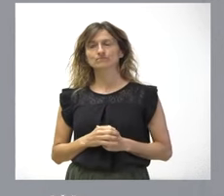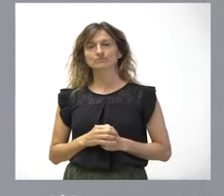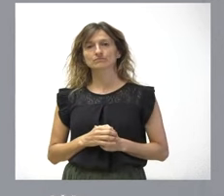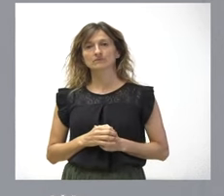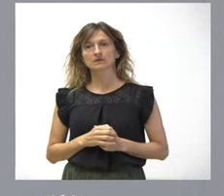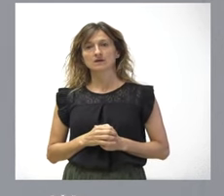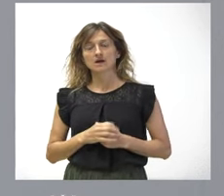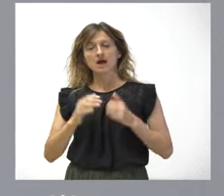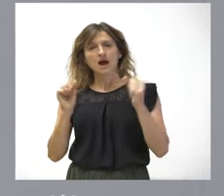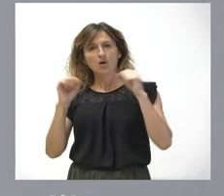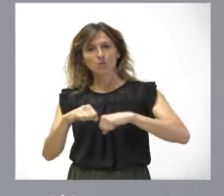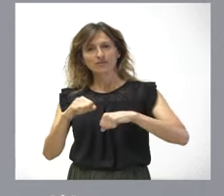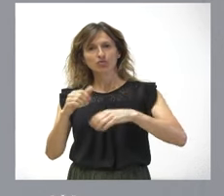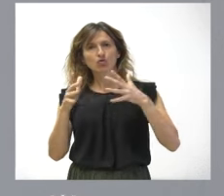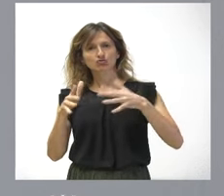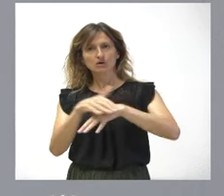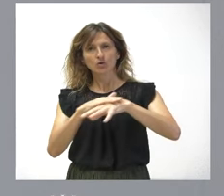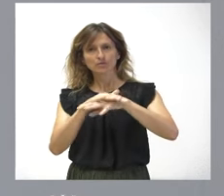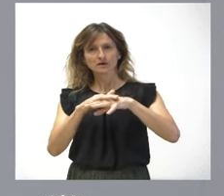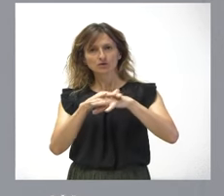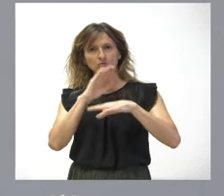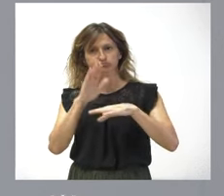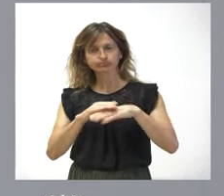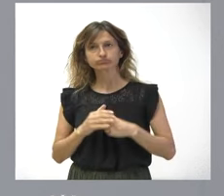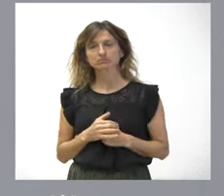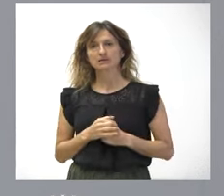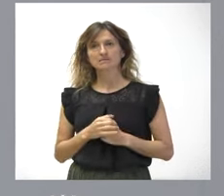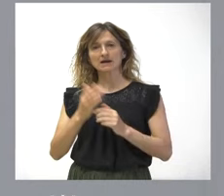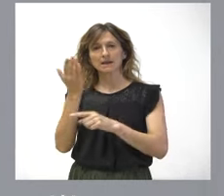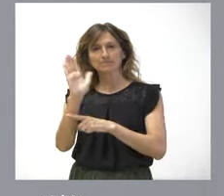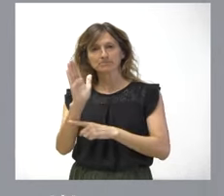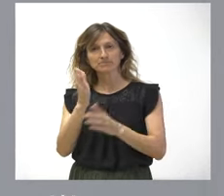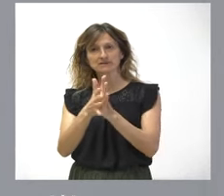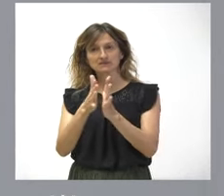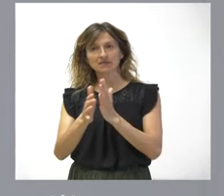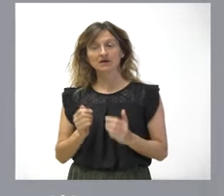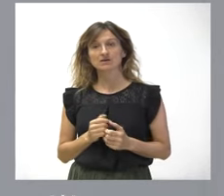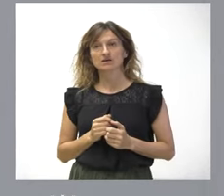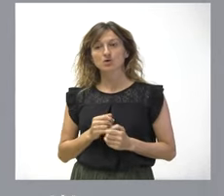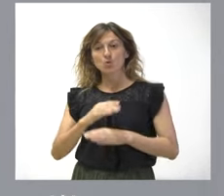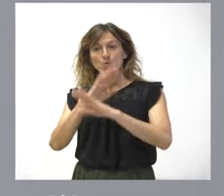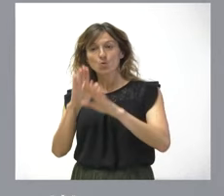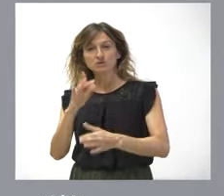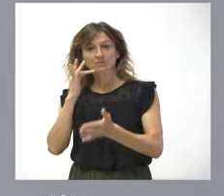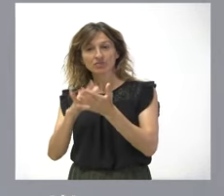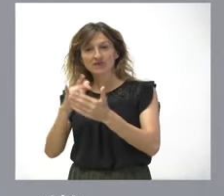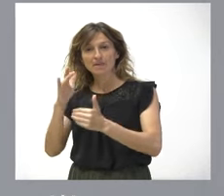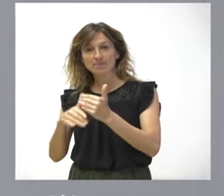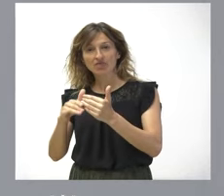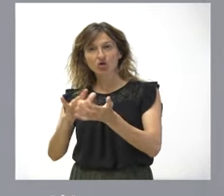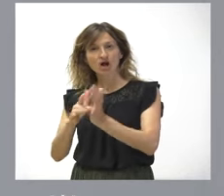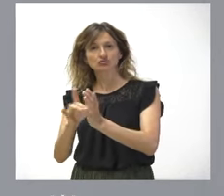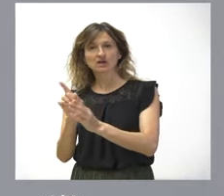acuerdo del Consejo de gobierno para hacer su presentación y que no agotar el último día del plazo para ese